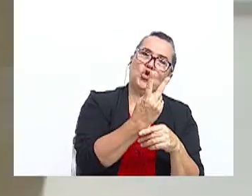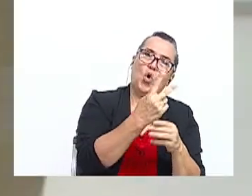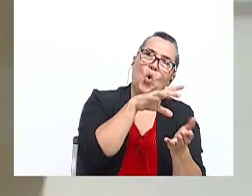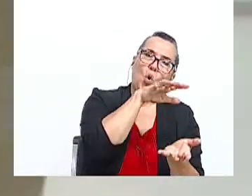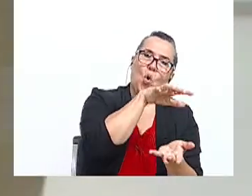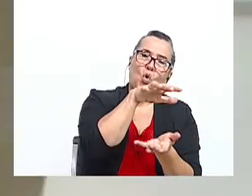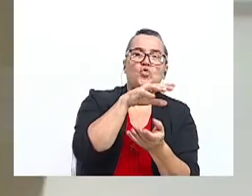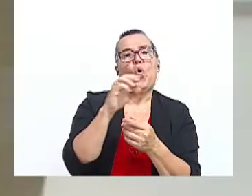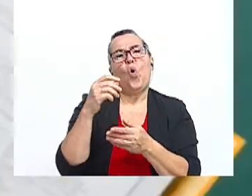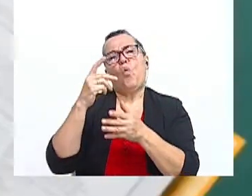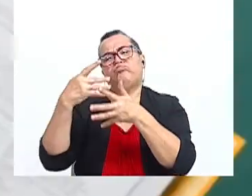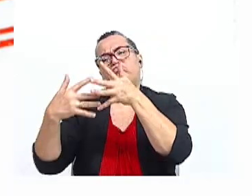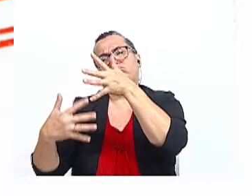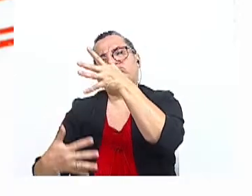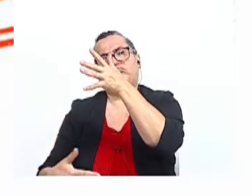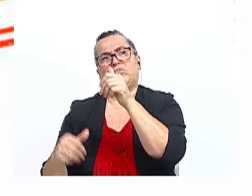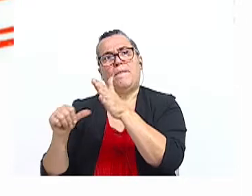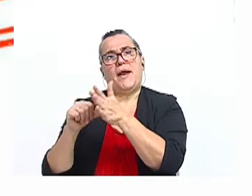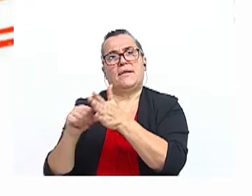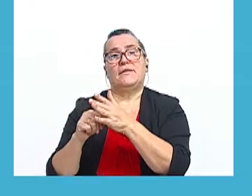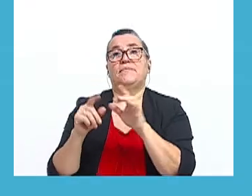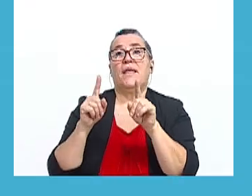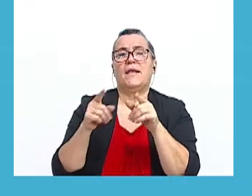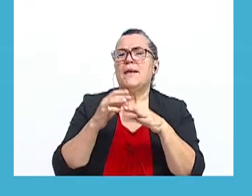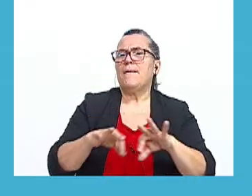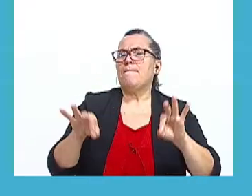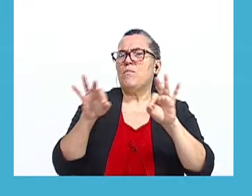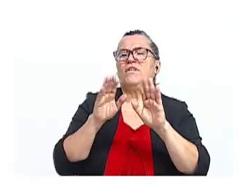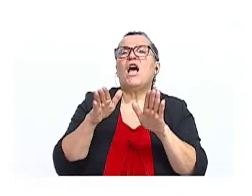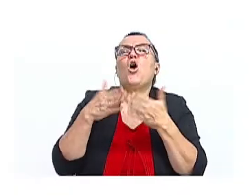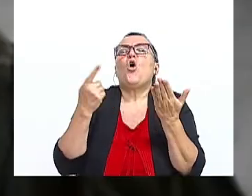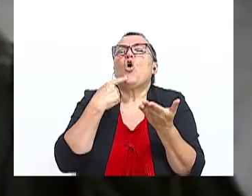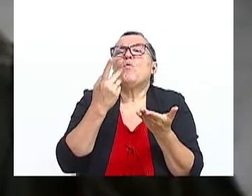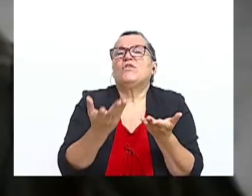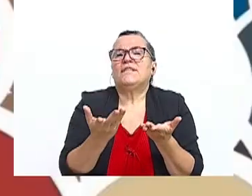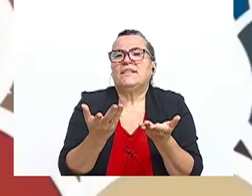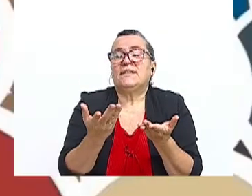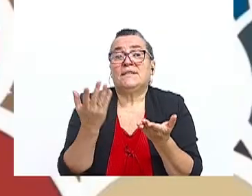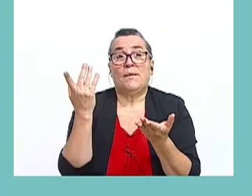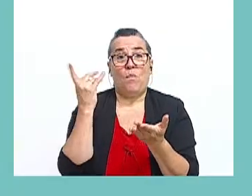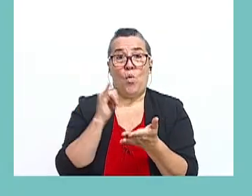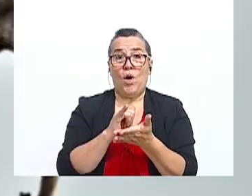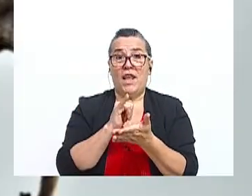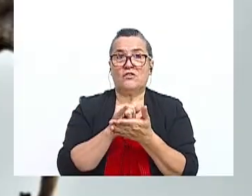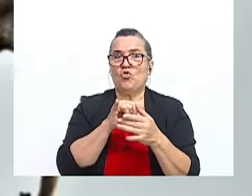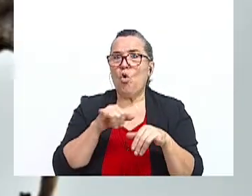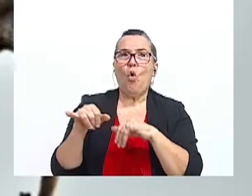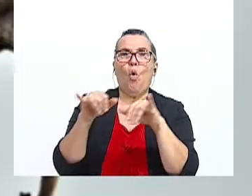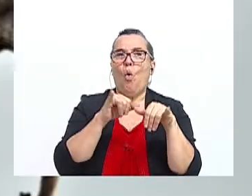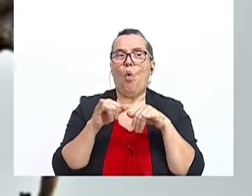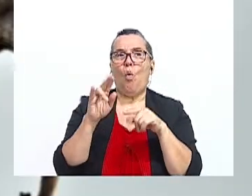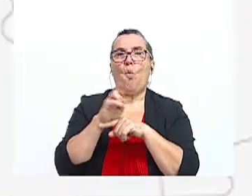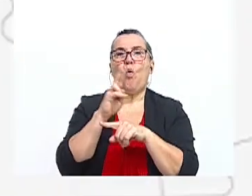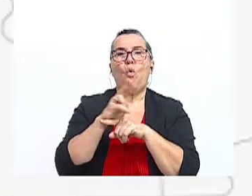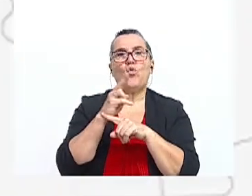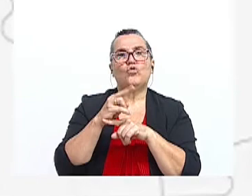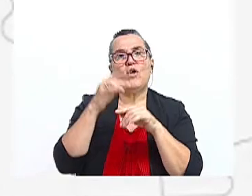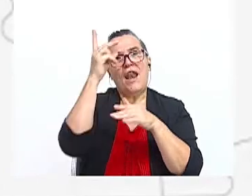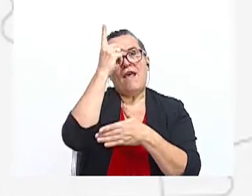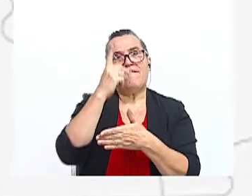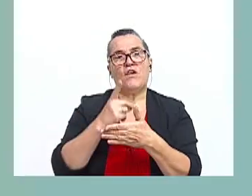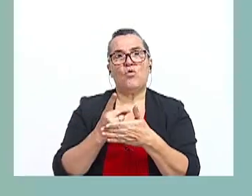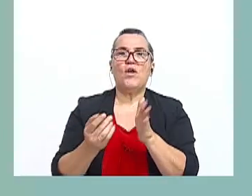varias decenas de páginas. En ese importa más el cómo se dice, por eso es común en el uso de la figura retórica.